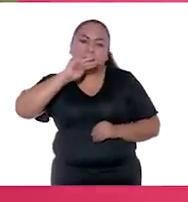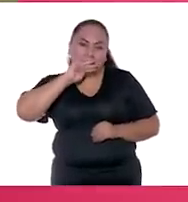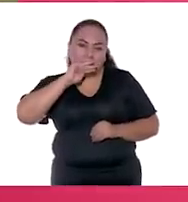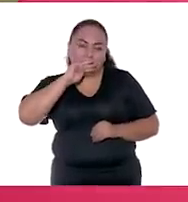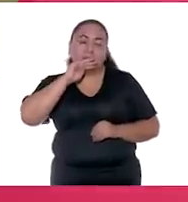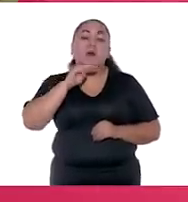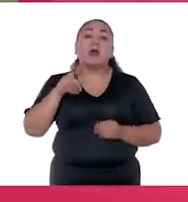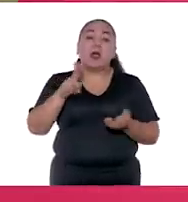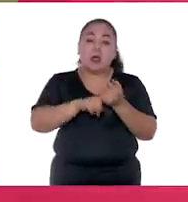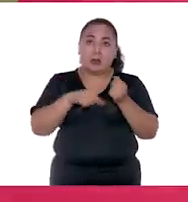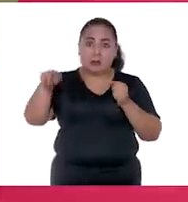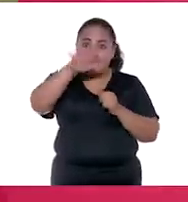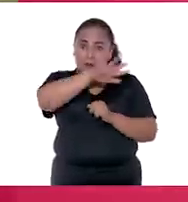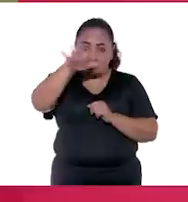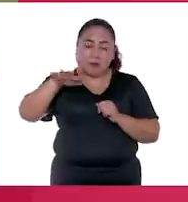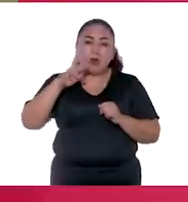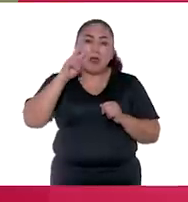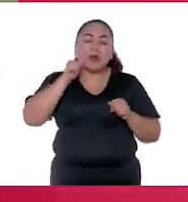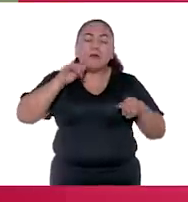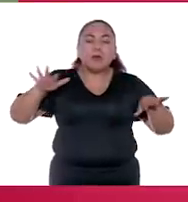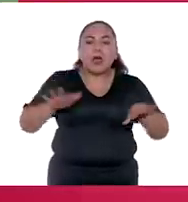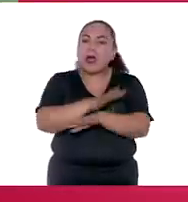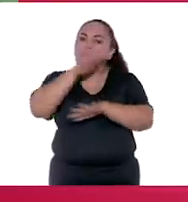el paisaje es muy cambiante.